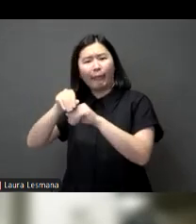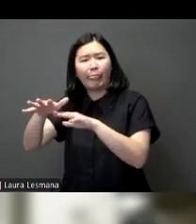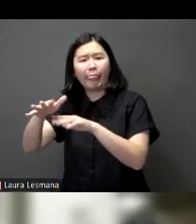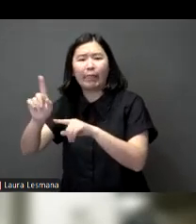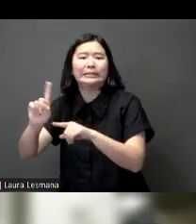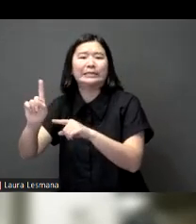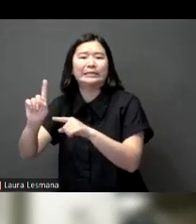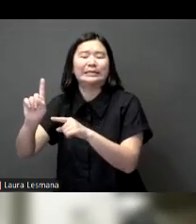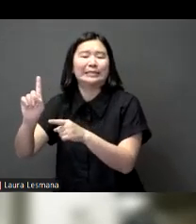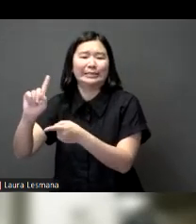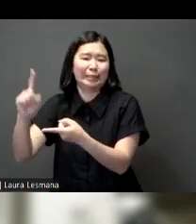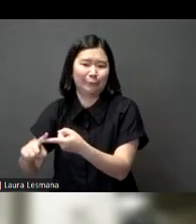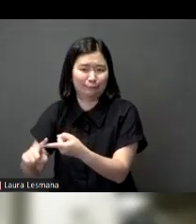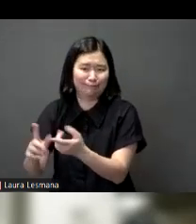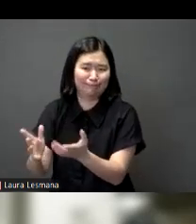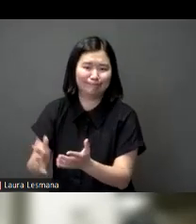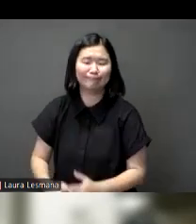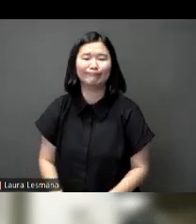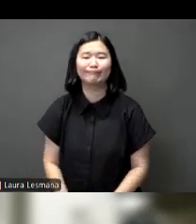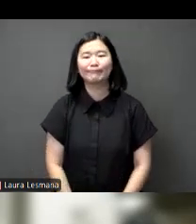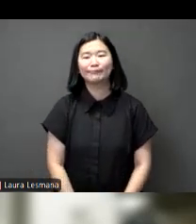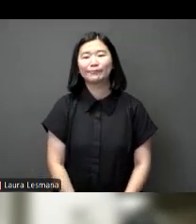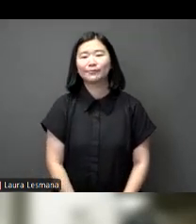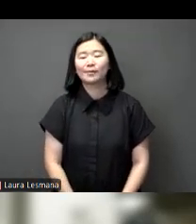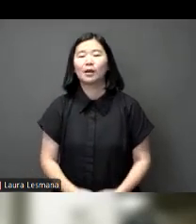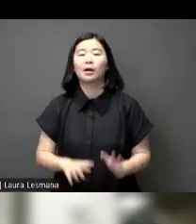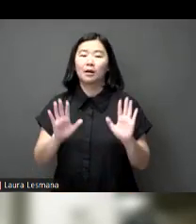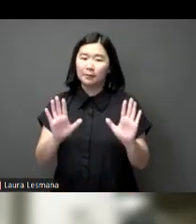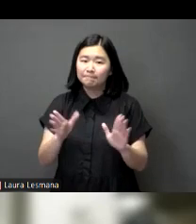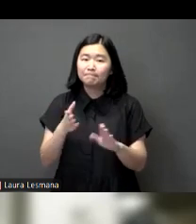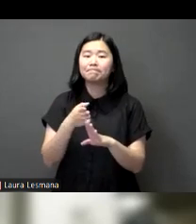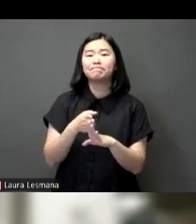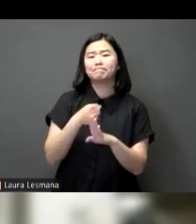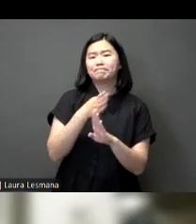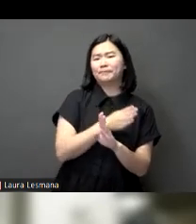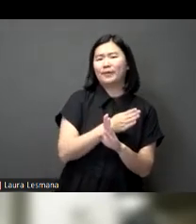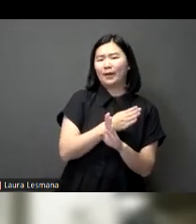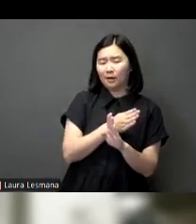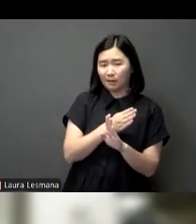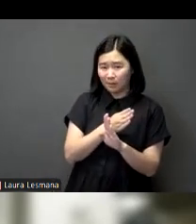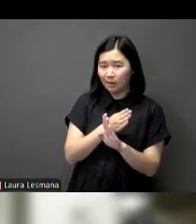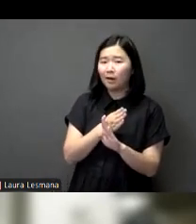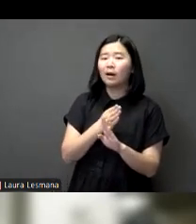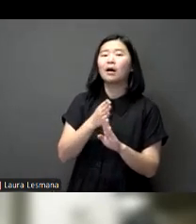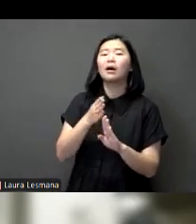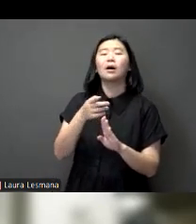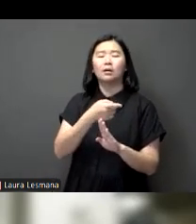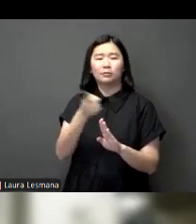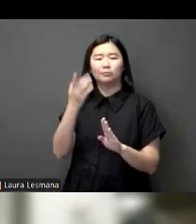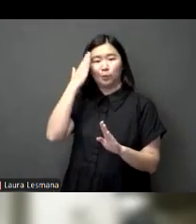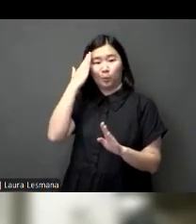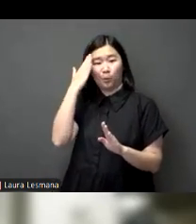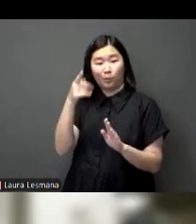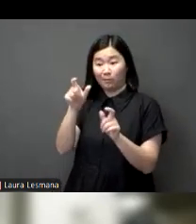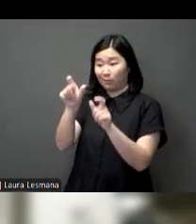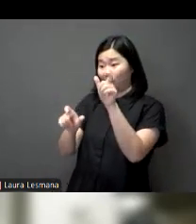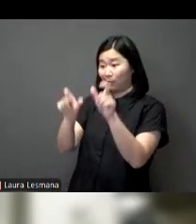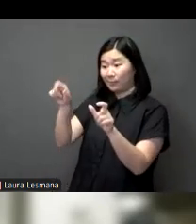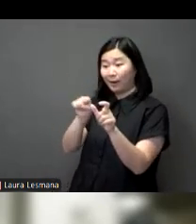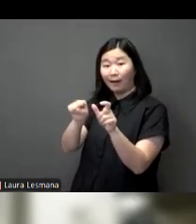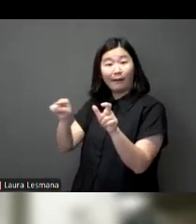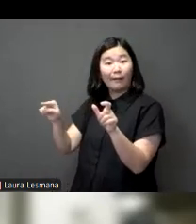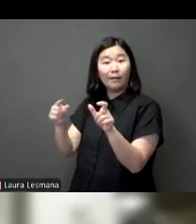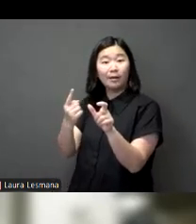infección y una enfermedad de larga data en donde la mayor parte de las personas van a adquirir esta infección